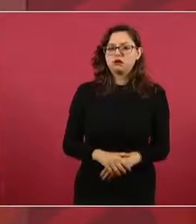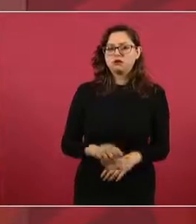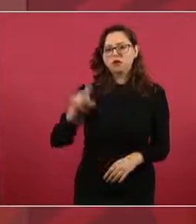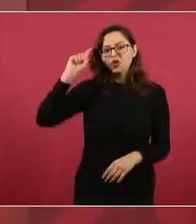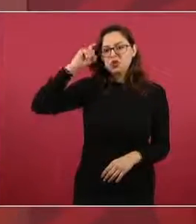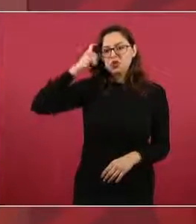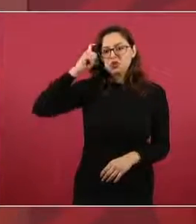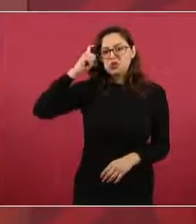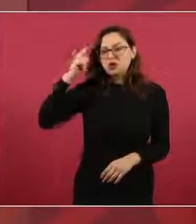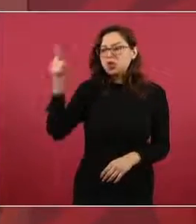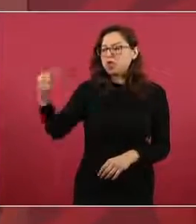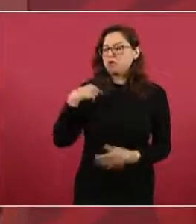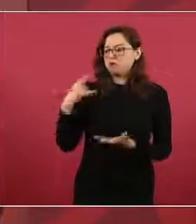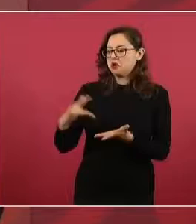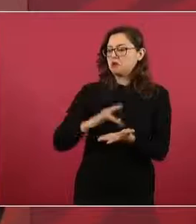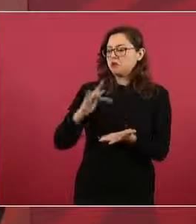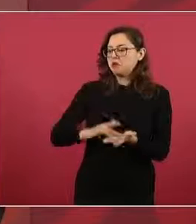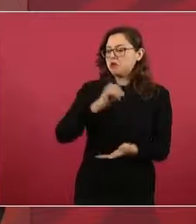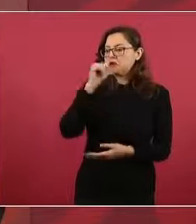no hubo democracia,